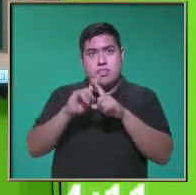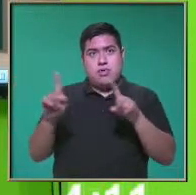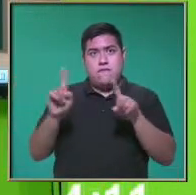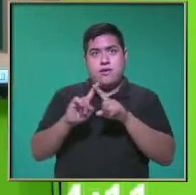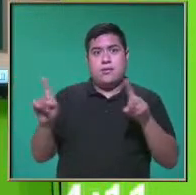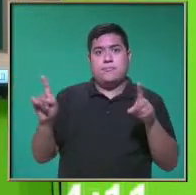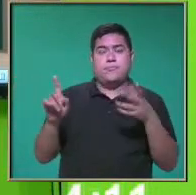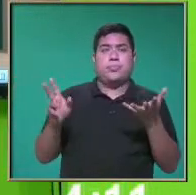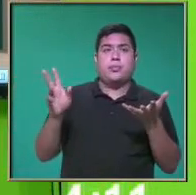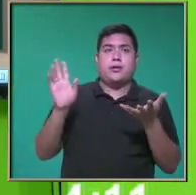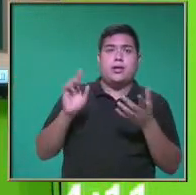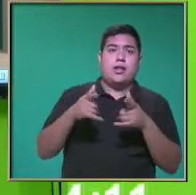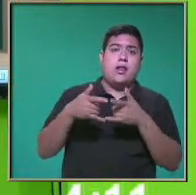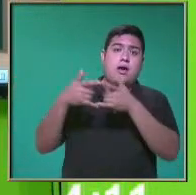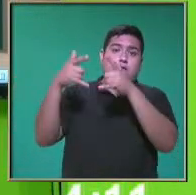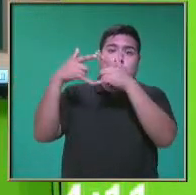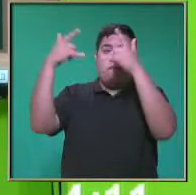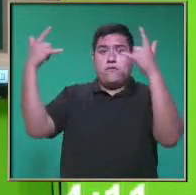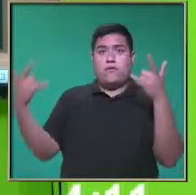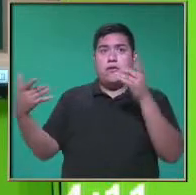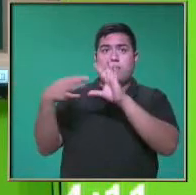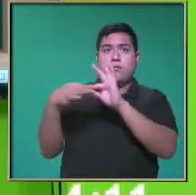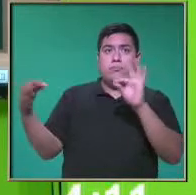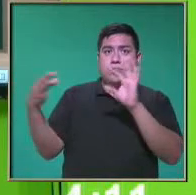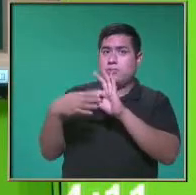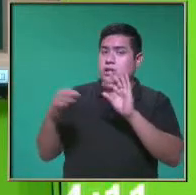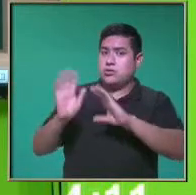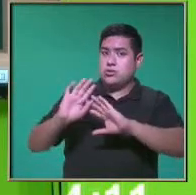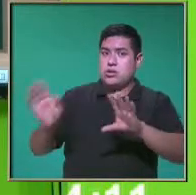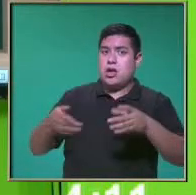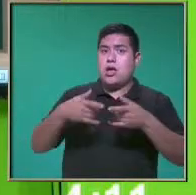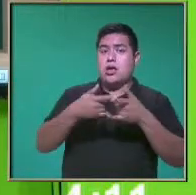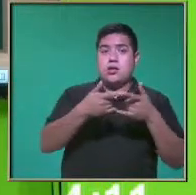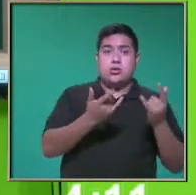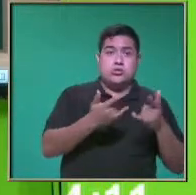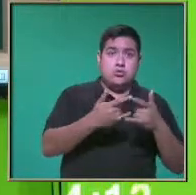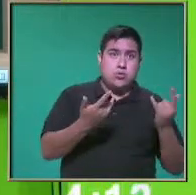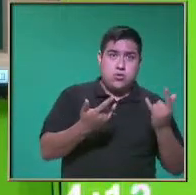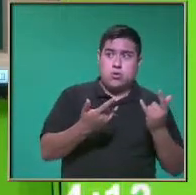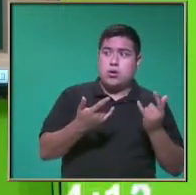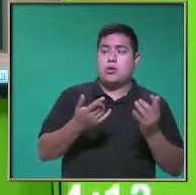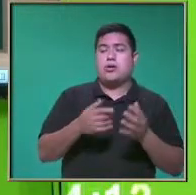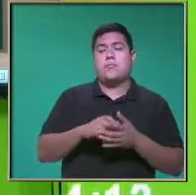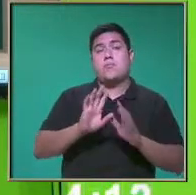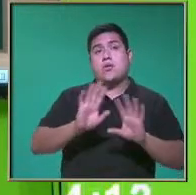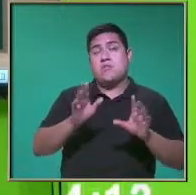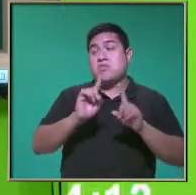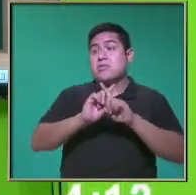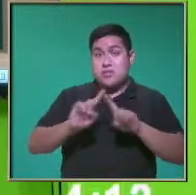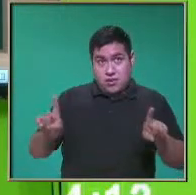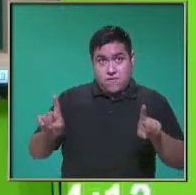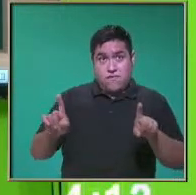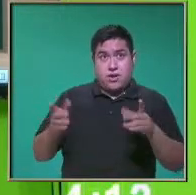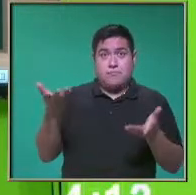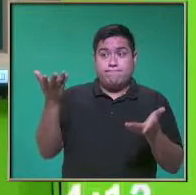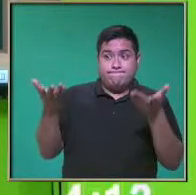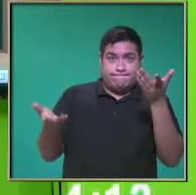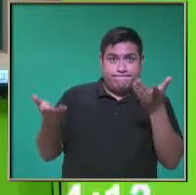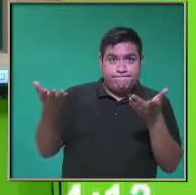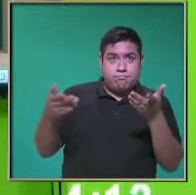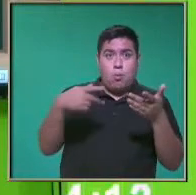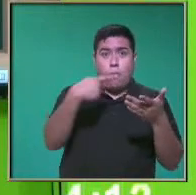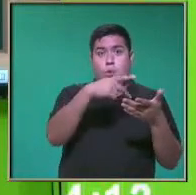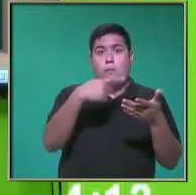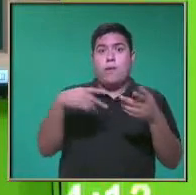era una fábula, dijimos la descripción, la definición y también lo que es una historia o cuento clásico? No es lo mismo. Cada una tiene sus